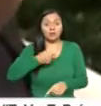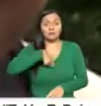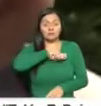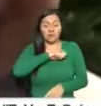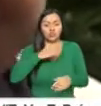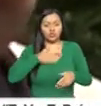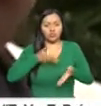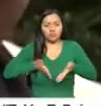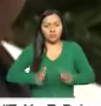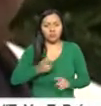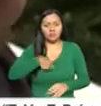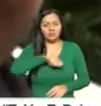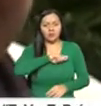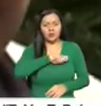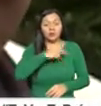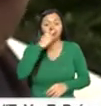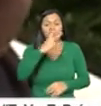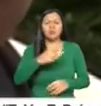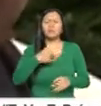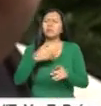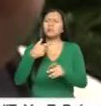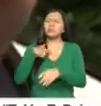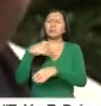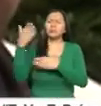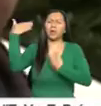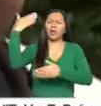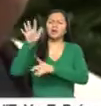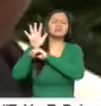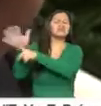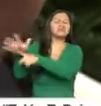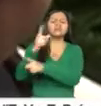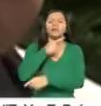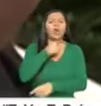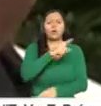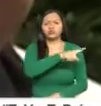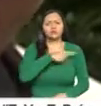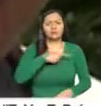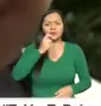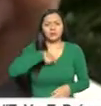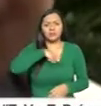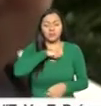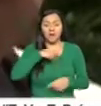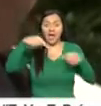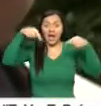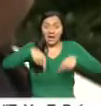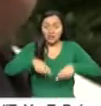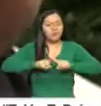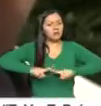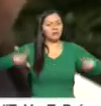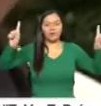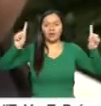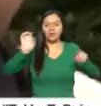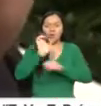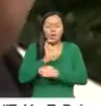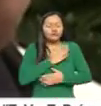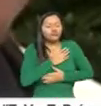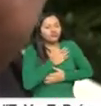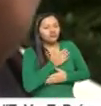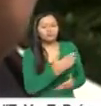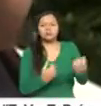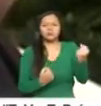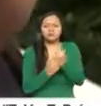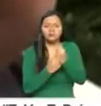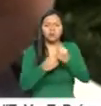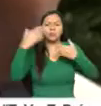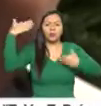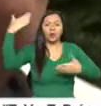que hay un desafecto total por los políticos, por la clase política. Aquí he visto que hay fervor, que hay, y ese fervor no se consigue en un